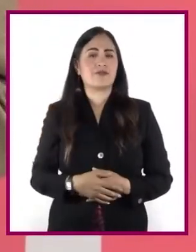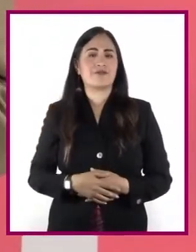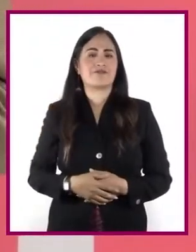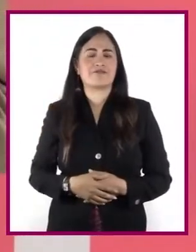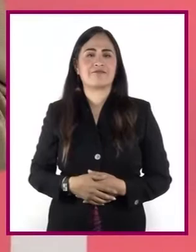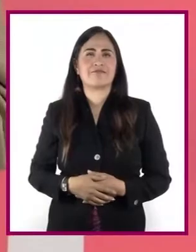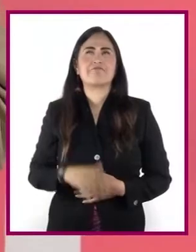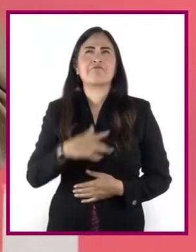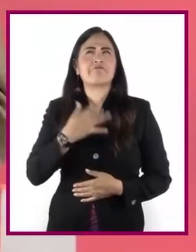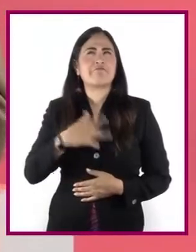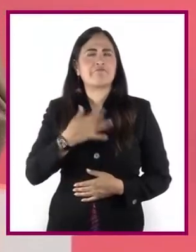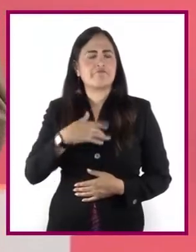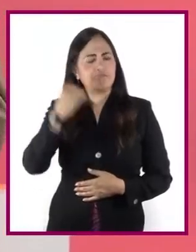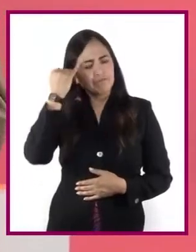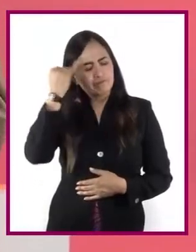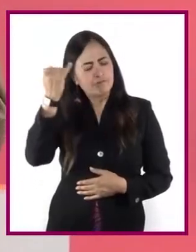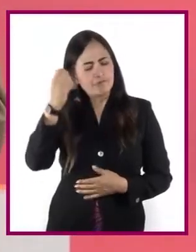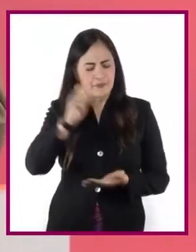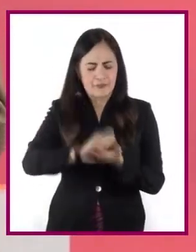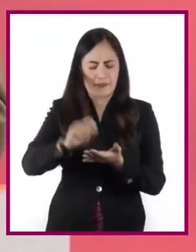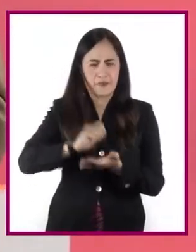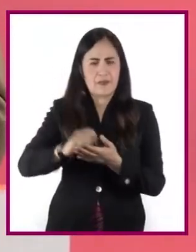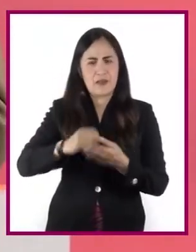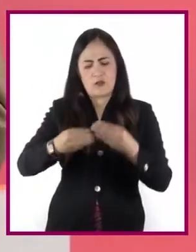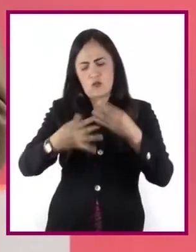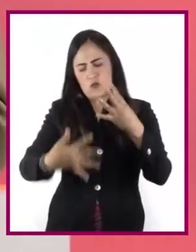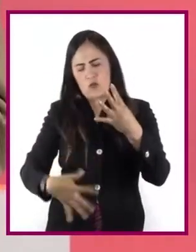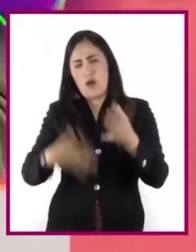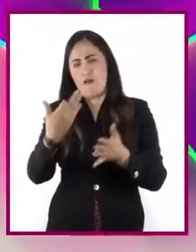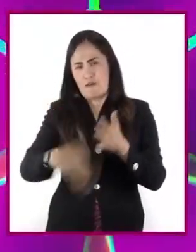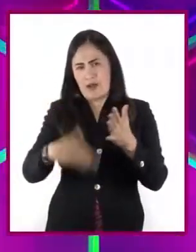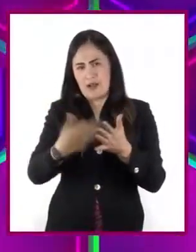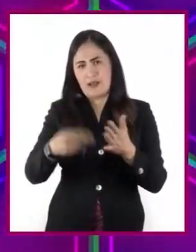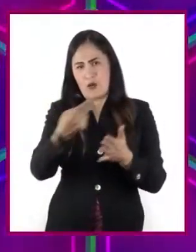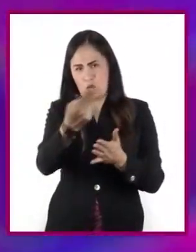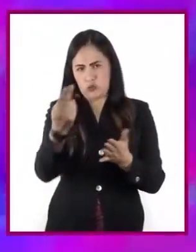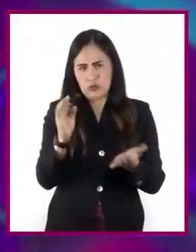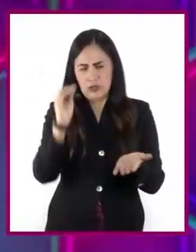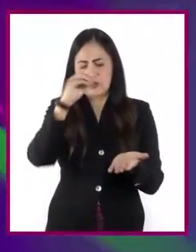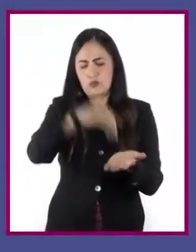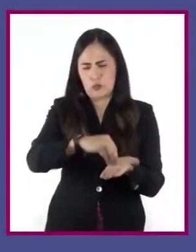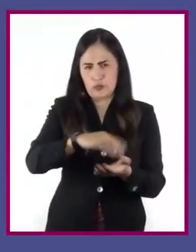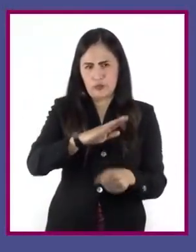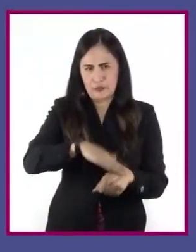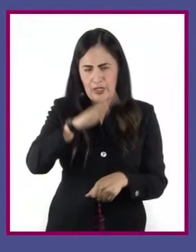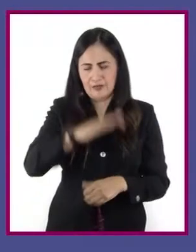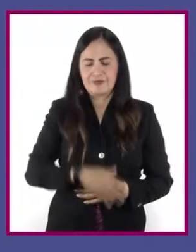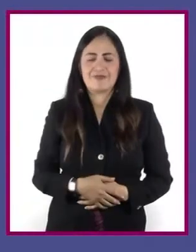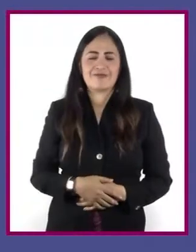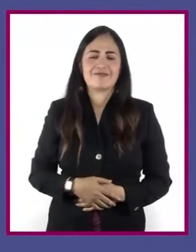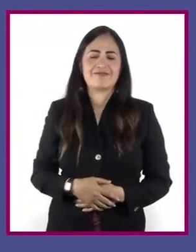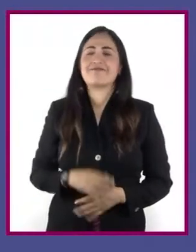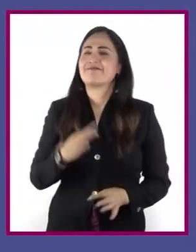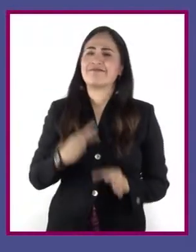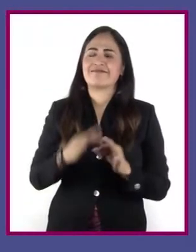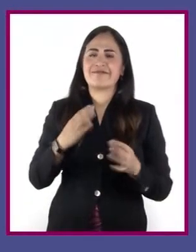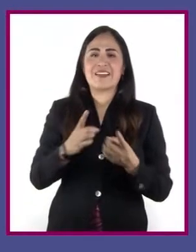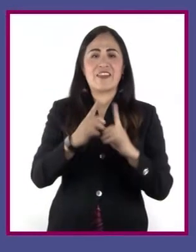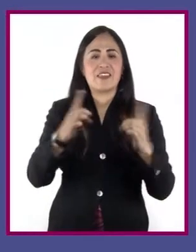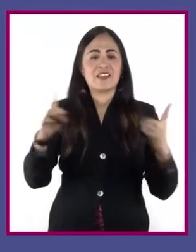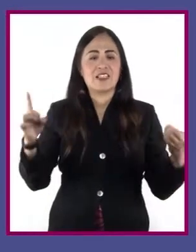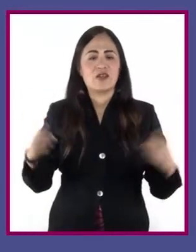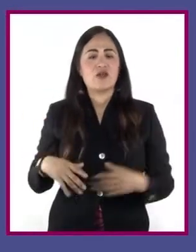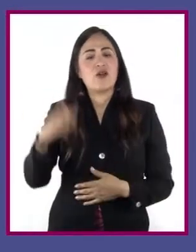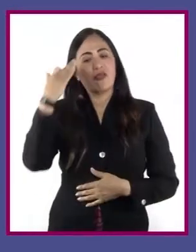vayan intuyendo y completando el resto del borrador. ¡Listo! Desarrollo. Con